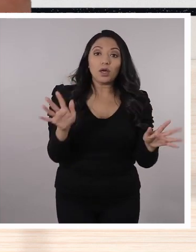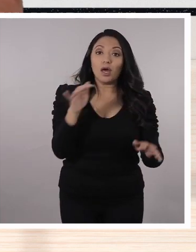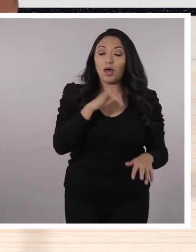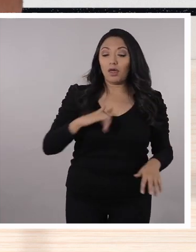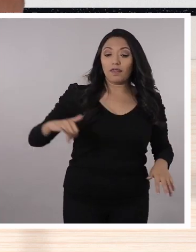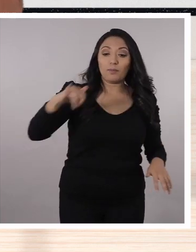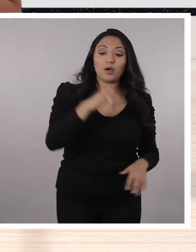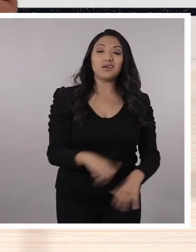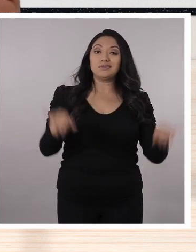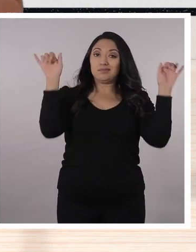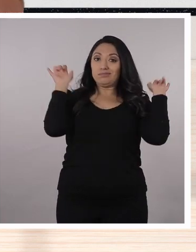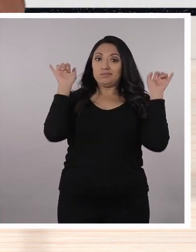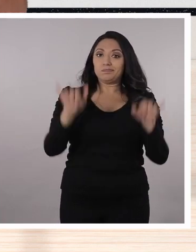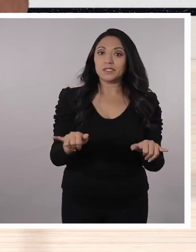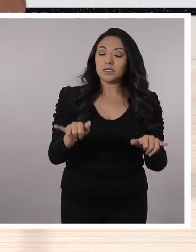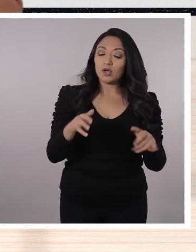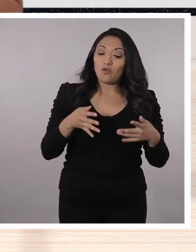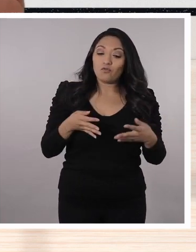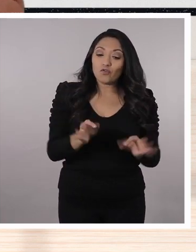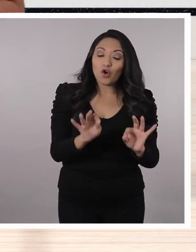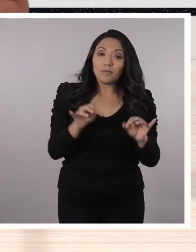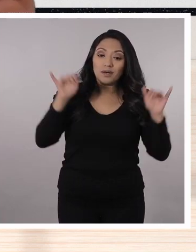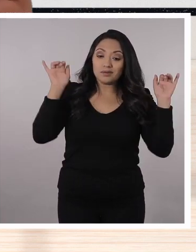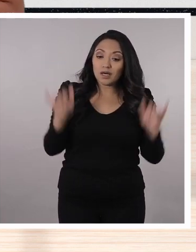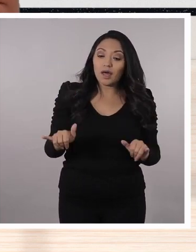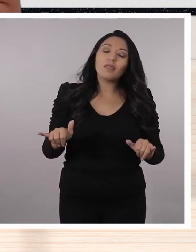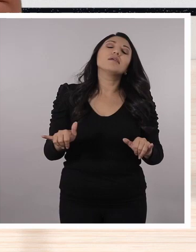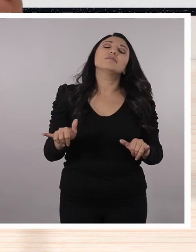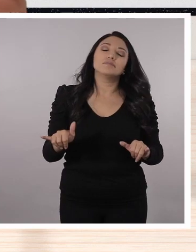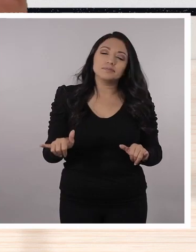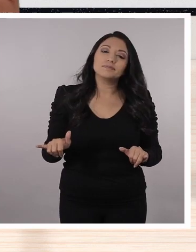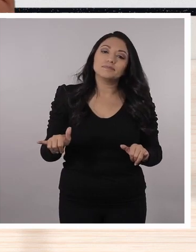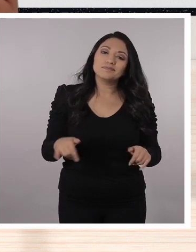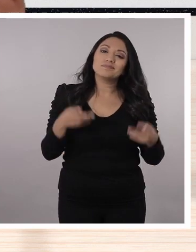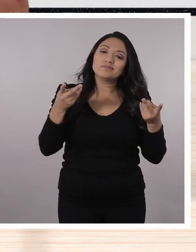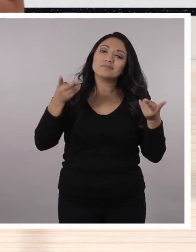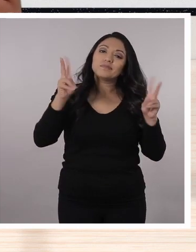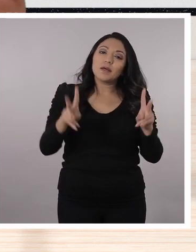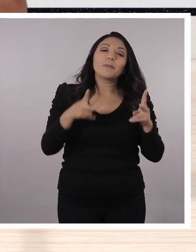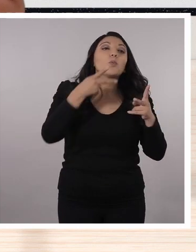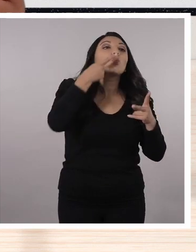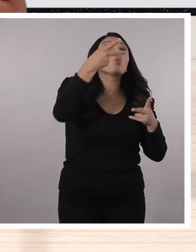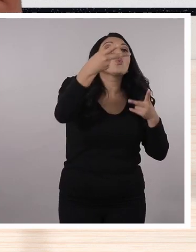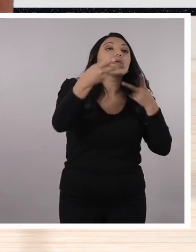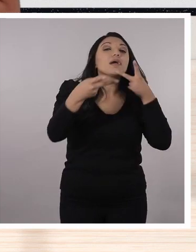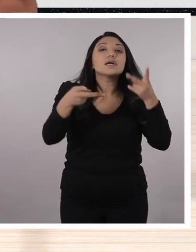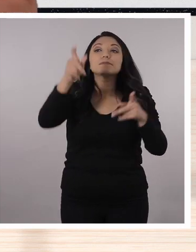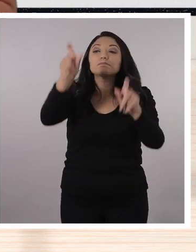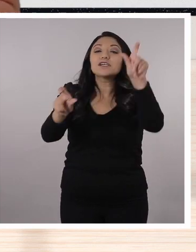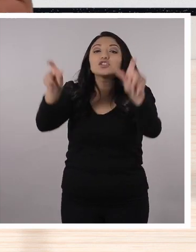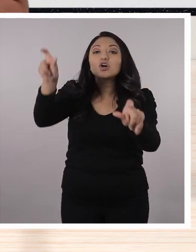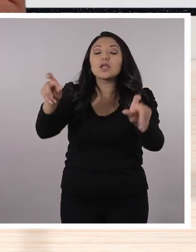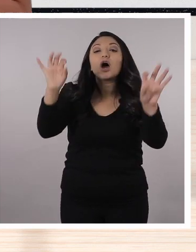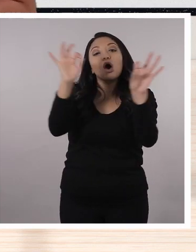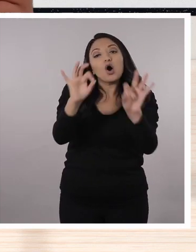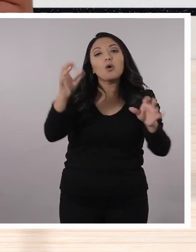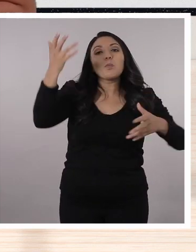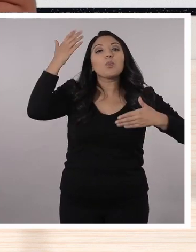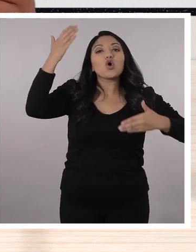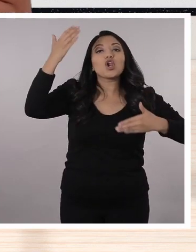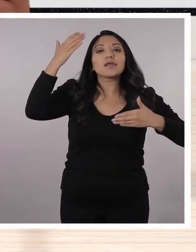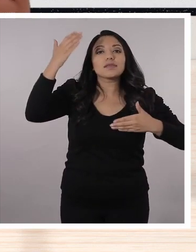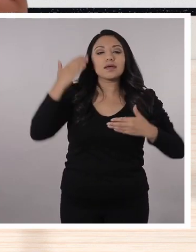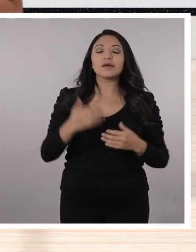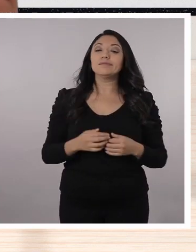pero una vez que la democracia se consolidó como una forma de gobierno, también nacieron figuras públicas o figuras